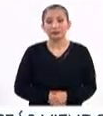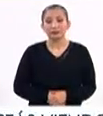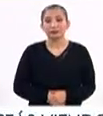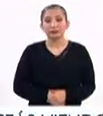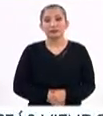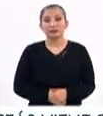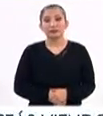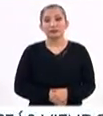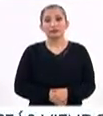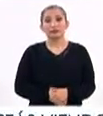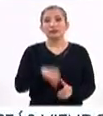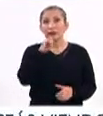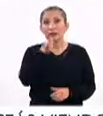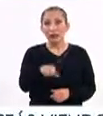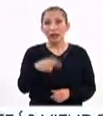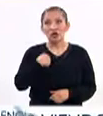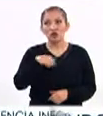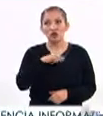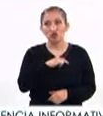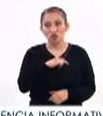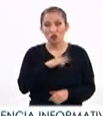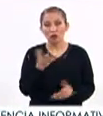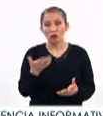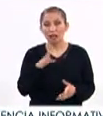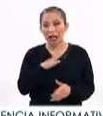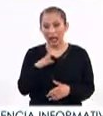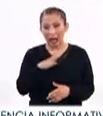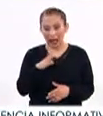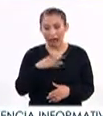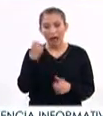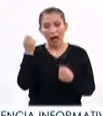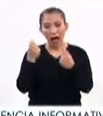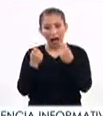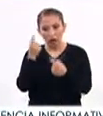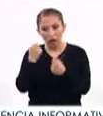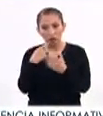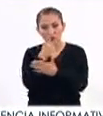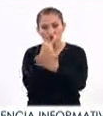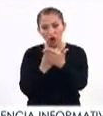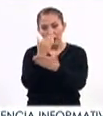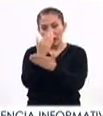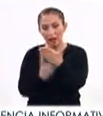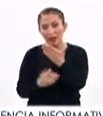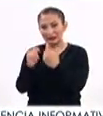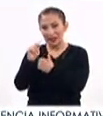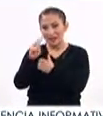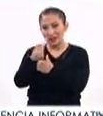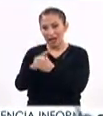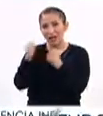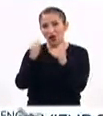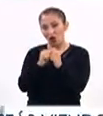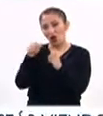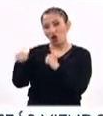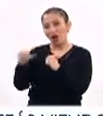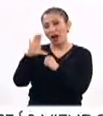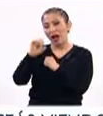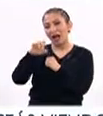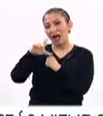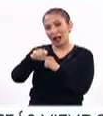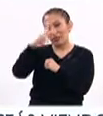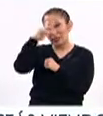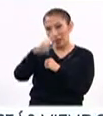pues también nosotros ofrecemos algunos programas de televisión a través de los